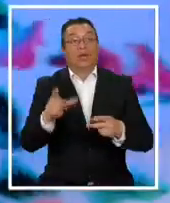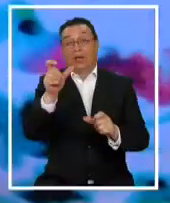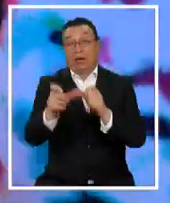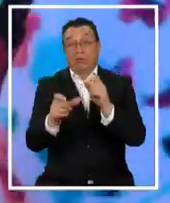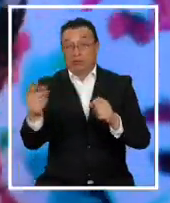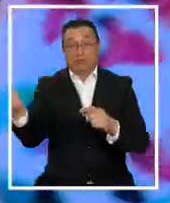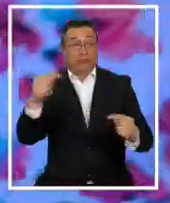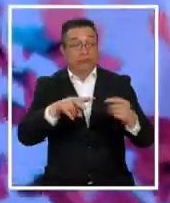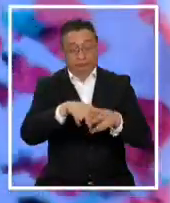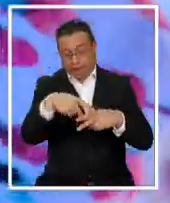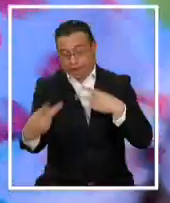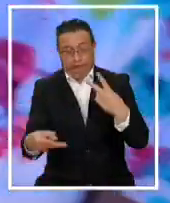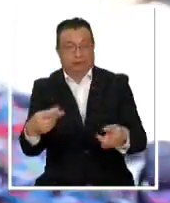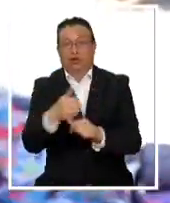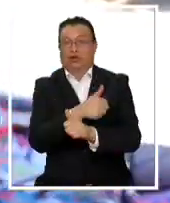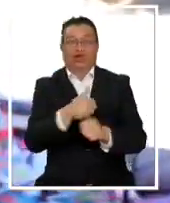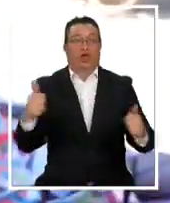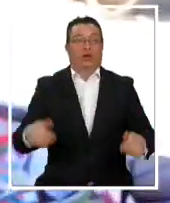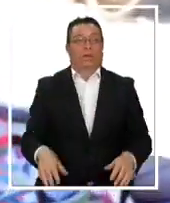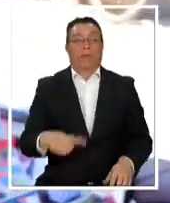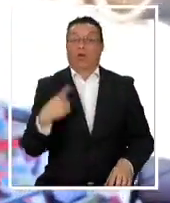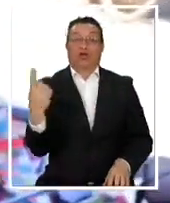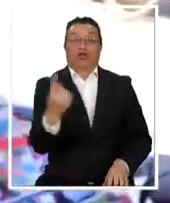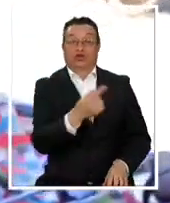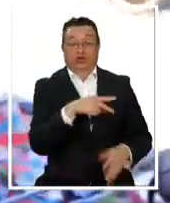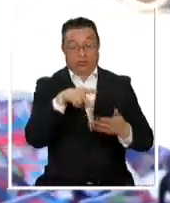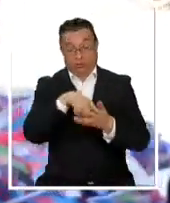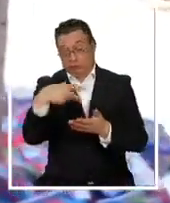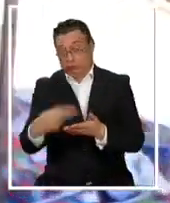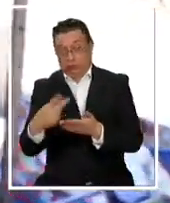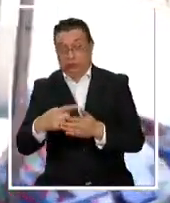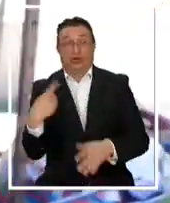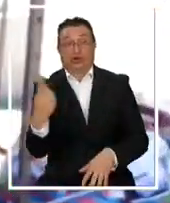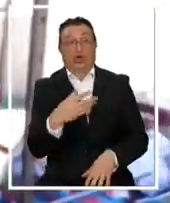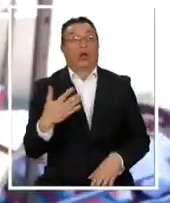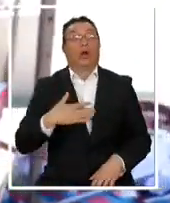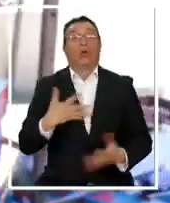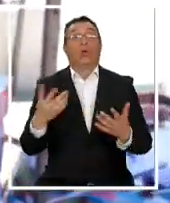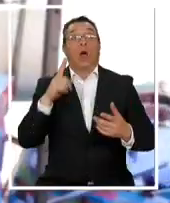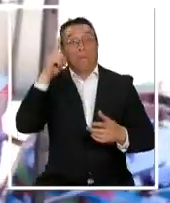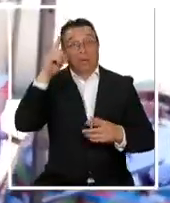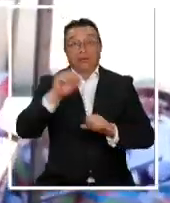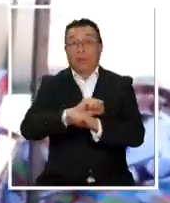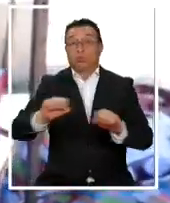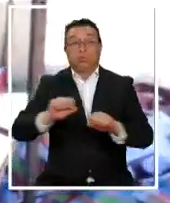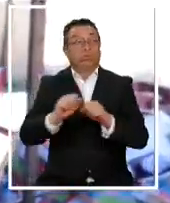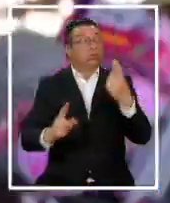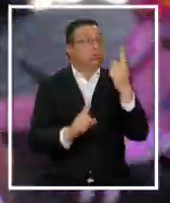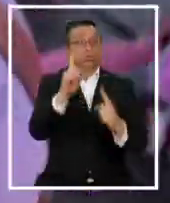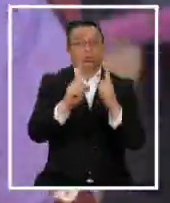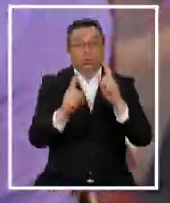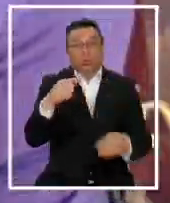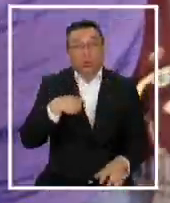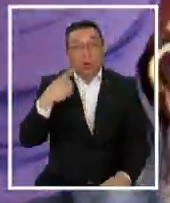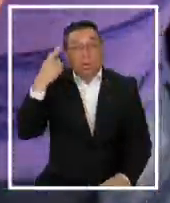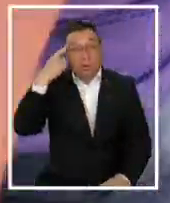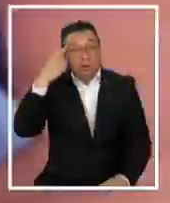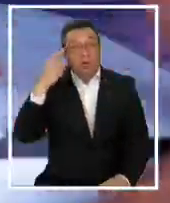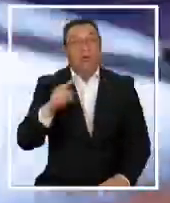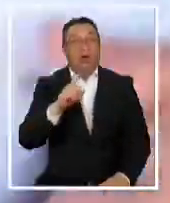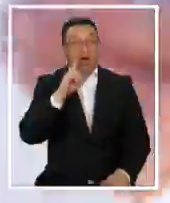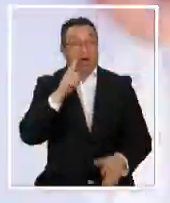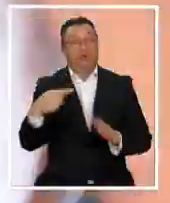clientes que iban pasando, todos al suelo. Todas se tiraron en el piso, menos yo, porque yo pensaba que eran fuegos artificiales en realidad. Entró proyectil por